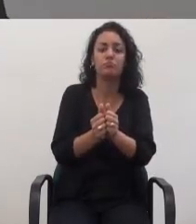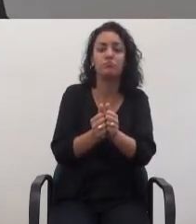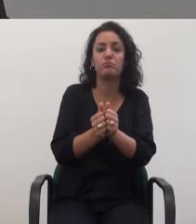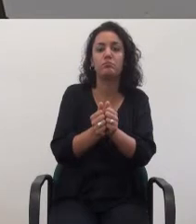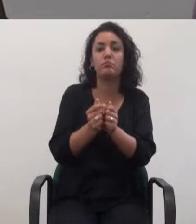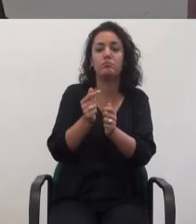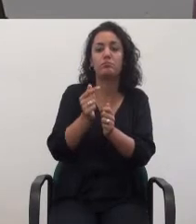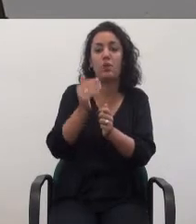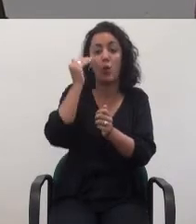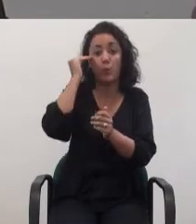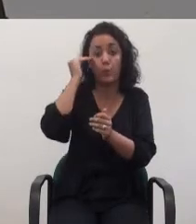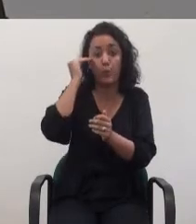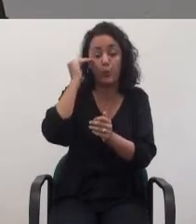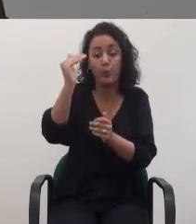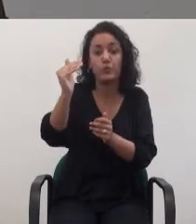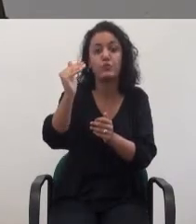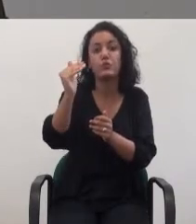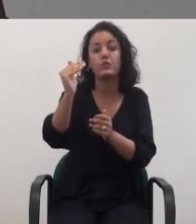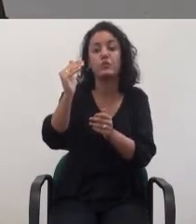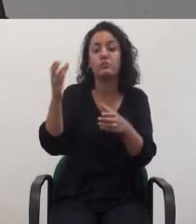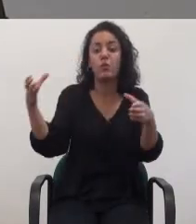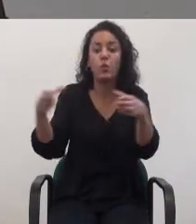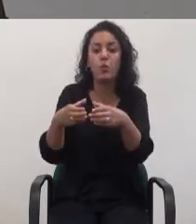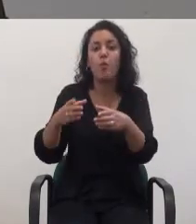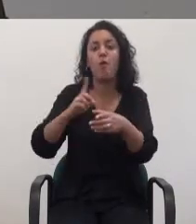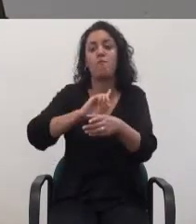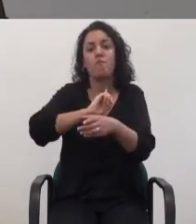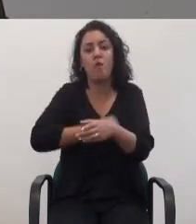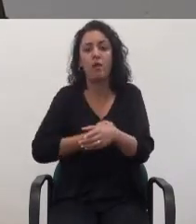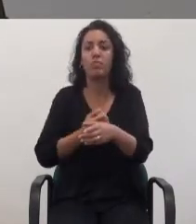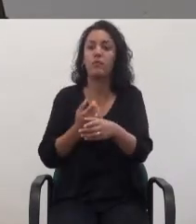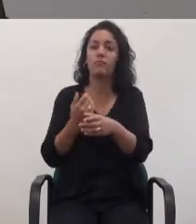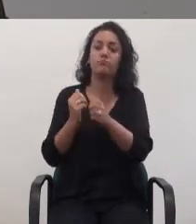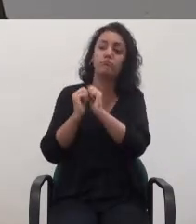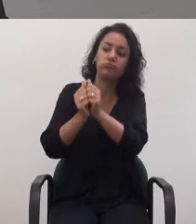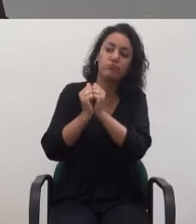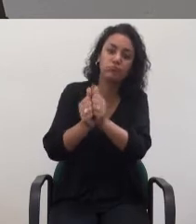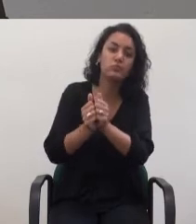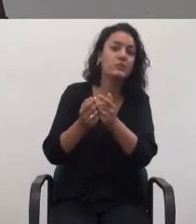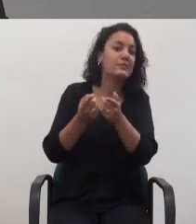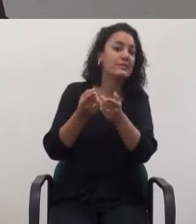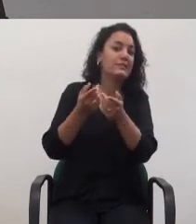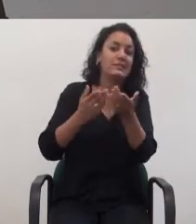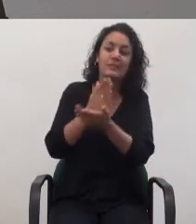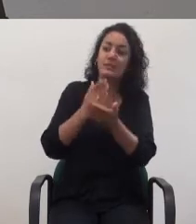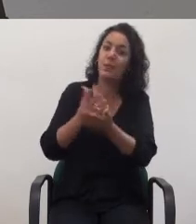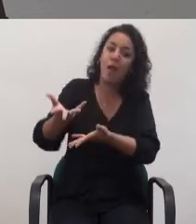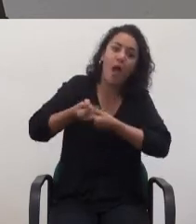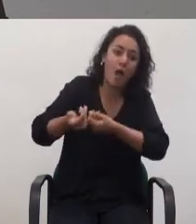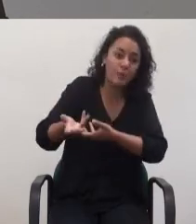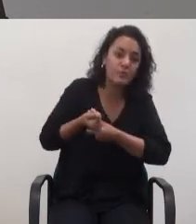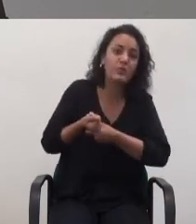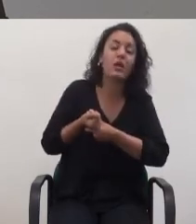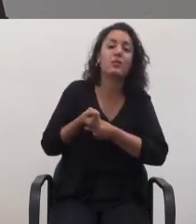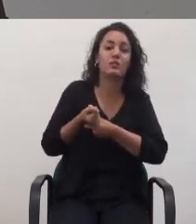docente muy fuerte, y desde ambas agrupaciones apoyaron desde distintos lugares y de distintos niveles el proyecto,